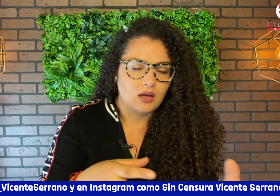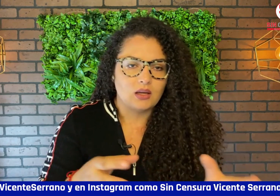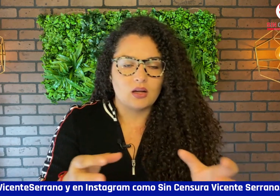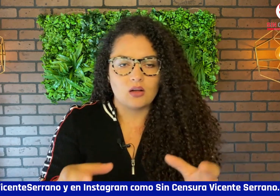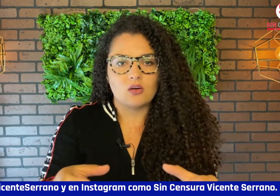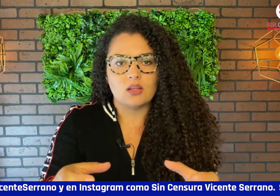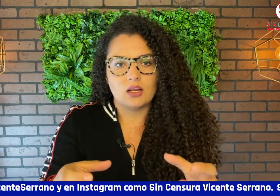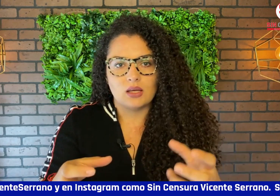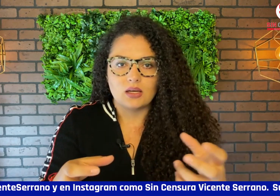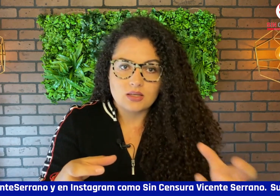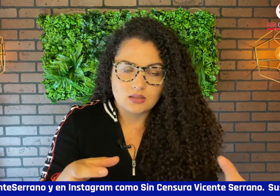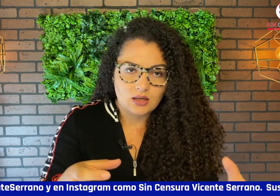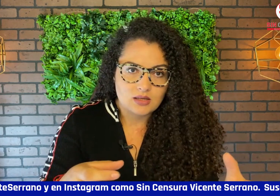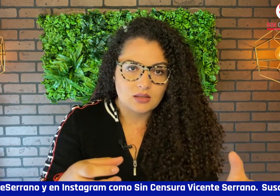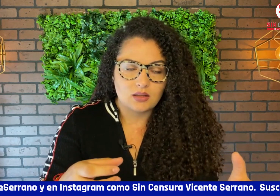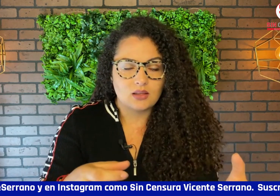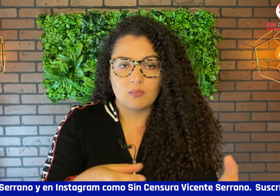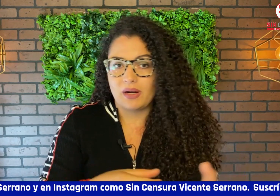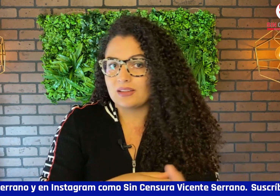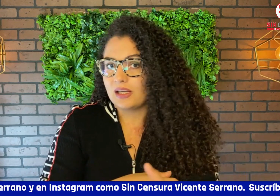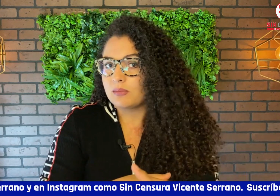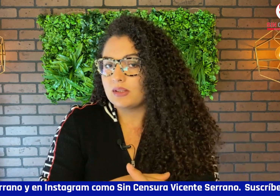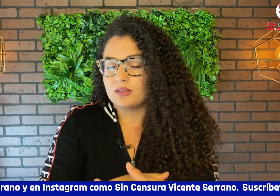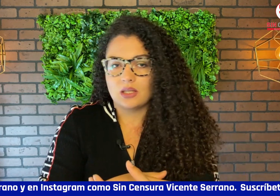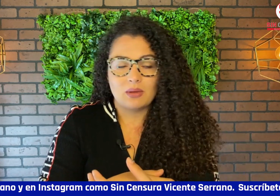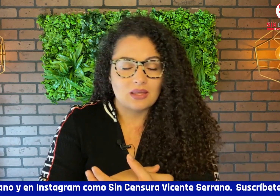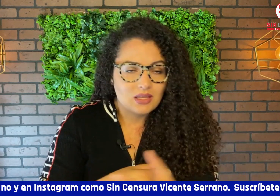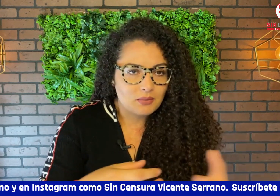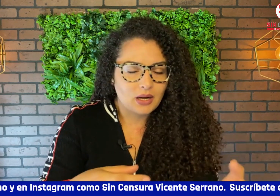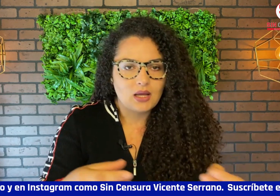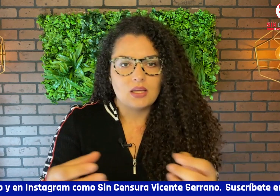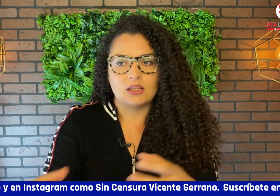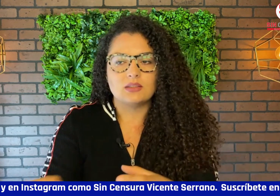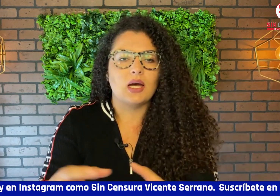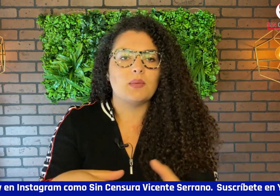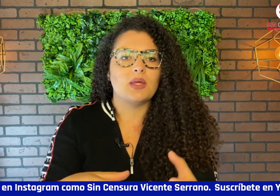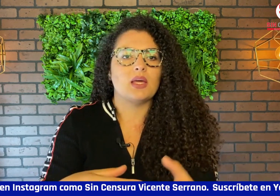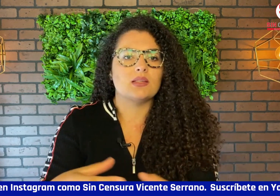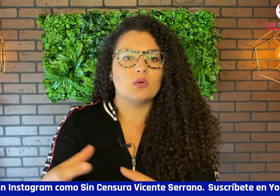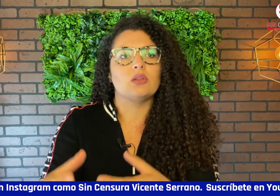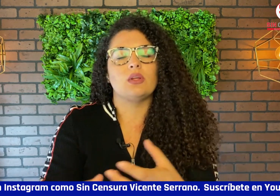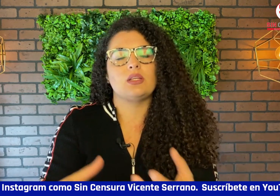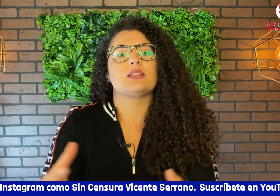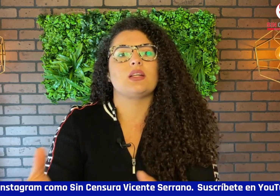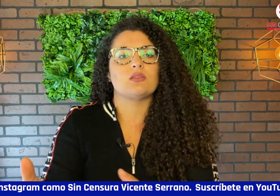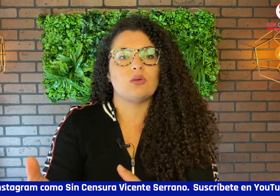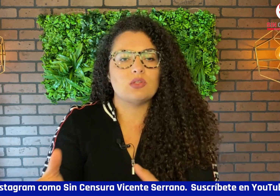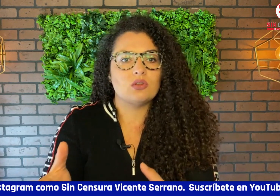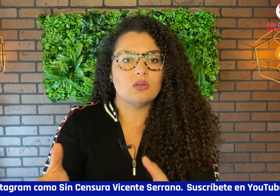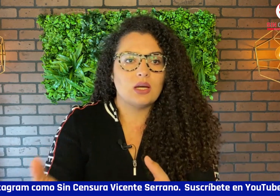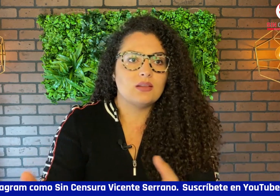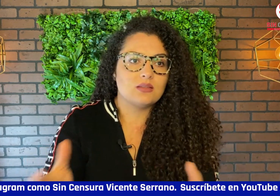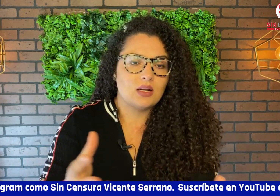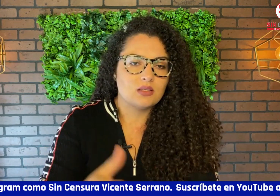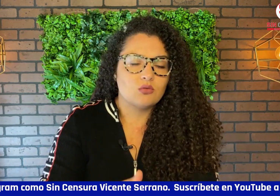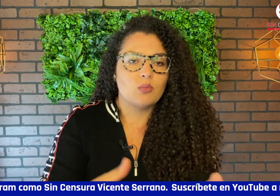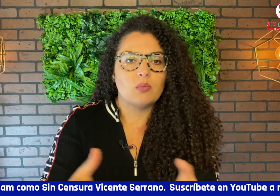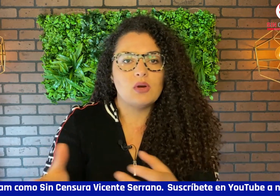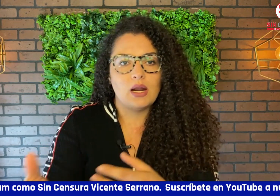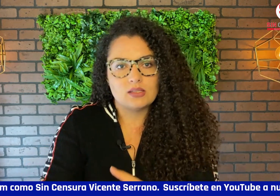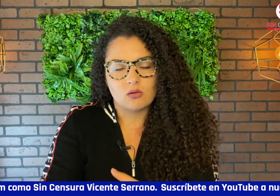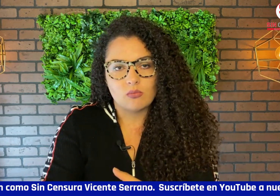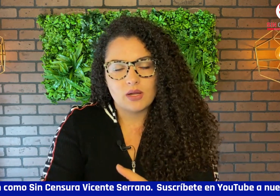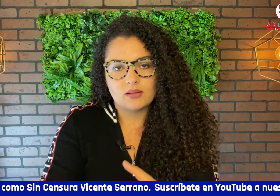ISSSTE. Hay que recordar que el ISSSTE es la entidad que prácticamente estaba en quiebra. INSABI es cuando entra esta transformación, que antes era